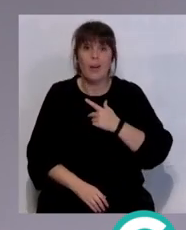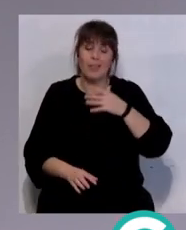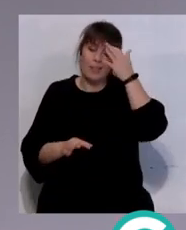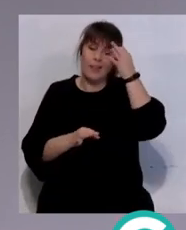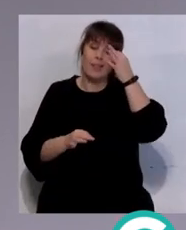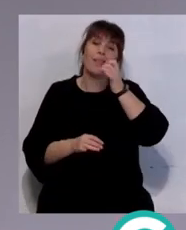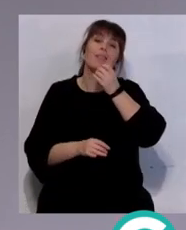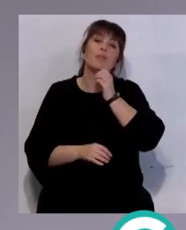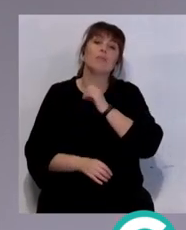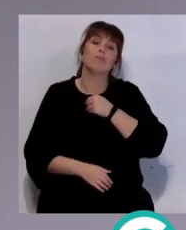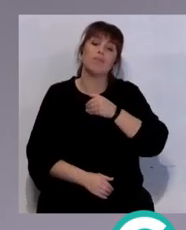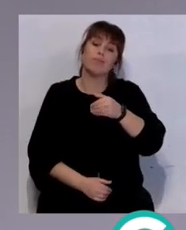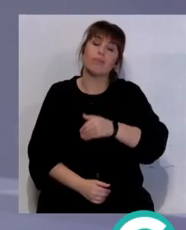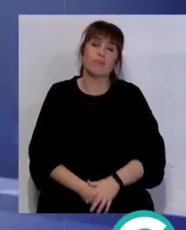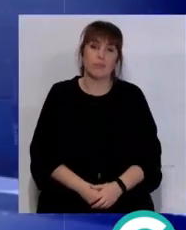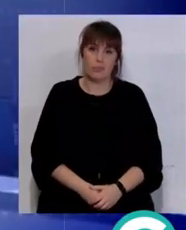previsión a continuación.